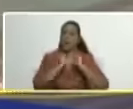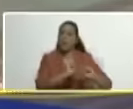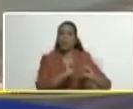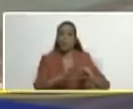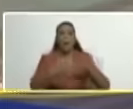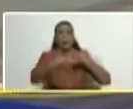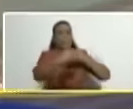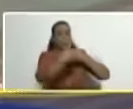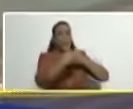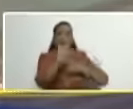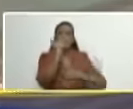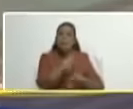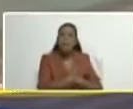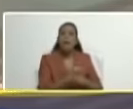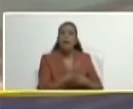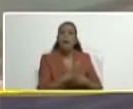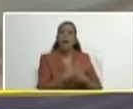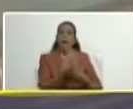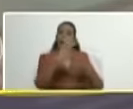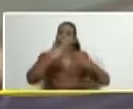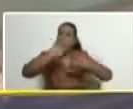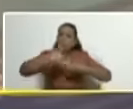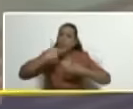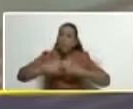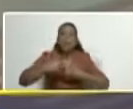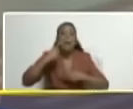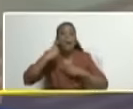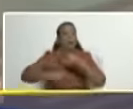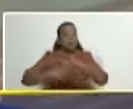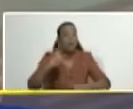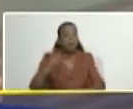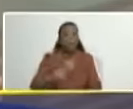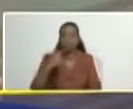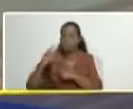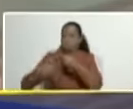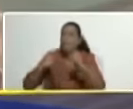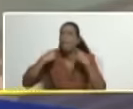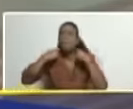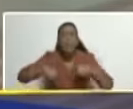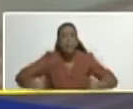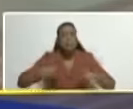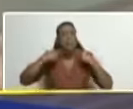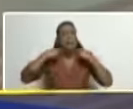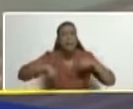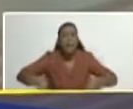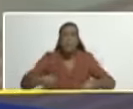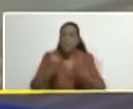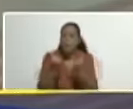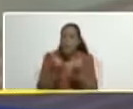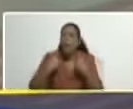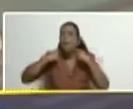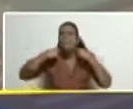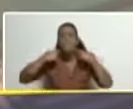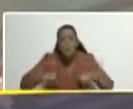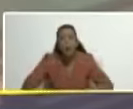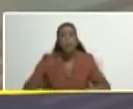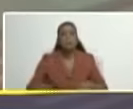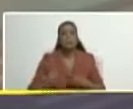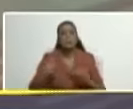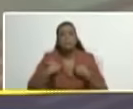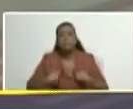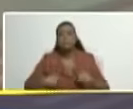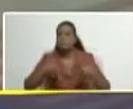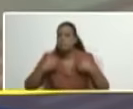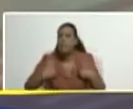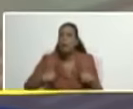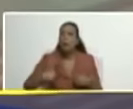bloqueo criminal contra nuestra industria petrolera, que ha causado pérdidas inmensas a la industria, a Venezuela, sufrimiento a